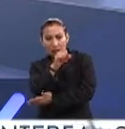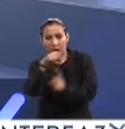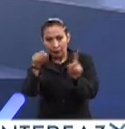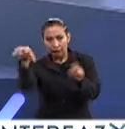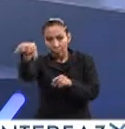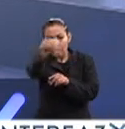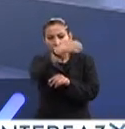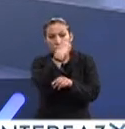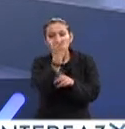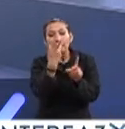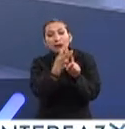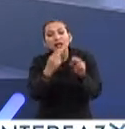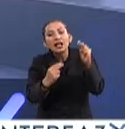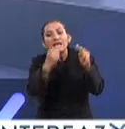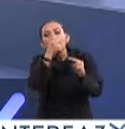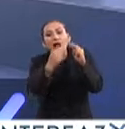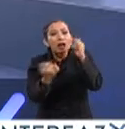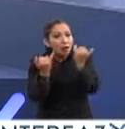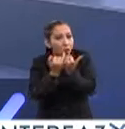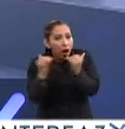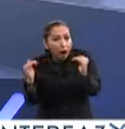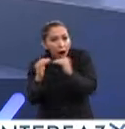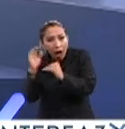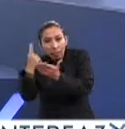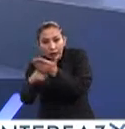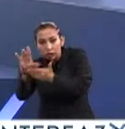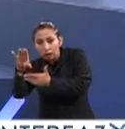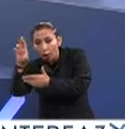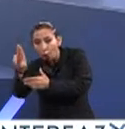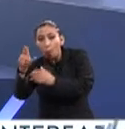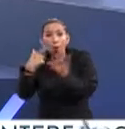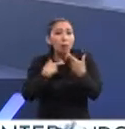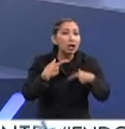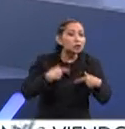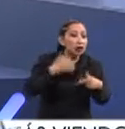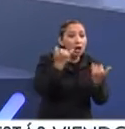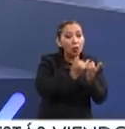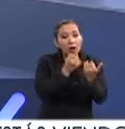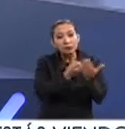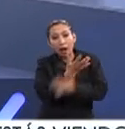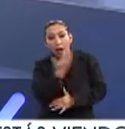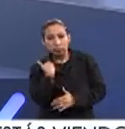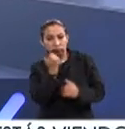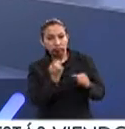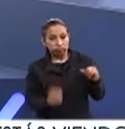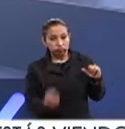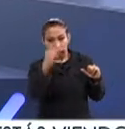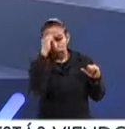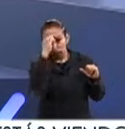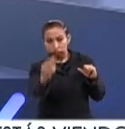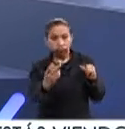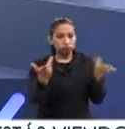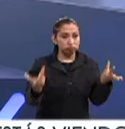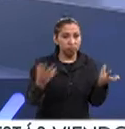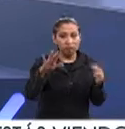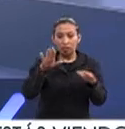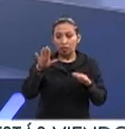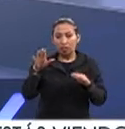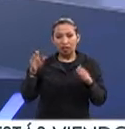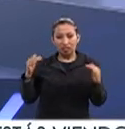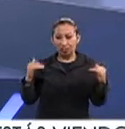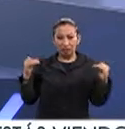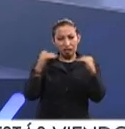varias? ¿Qué pasa con el nivel académico? ¿Es el mismo? ¿La gente sigue igual, sale igual de bien preparada respecto a